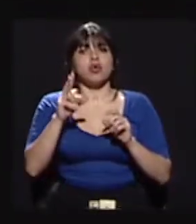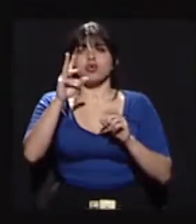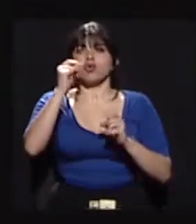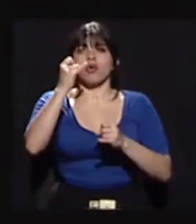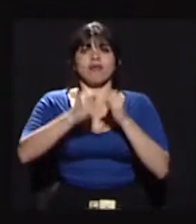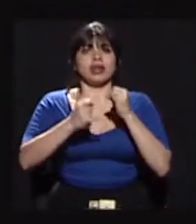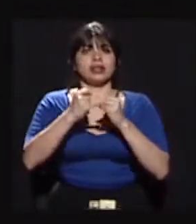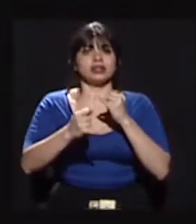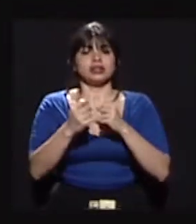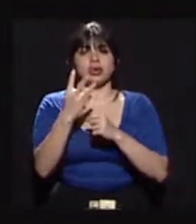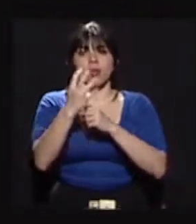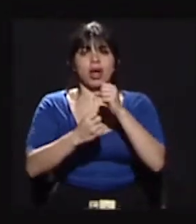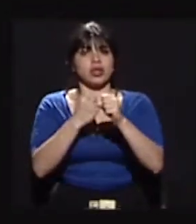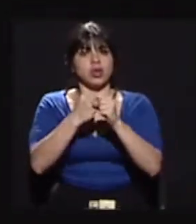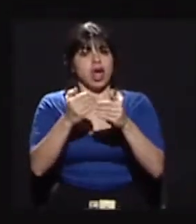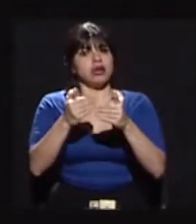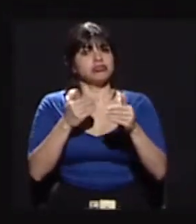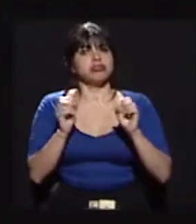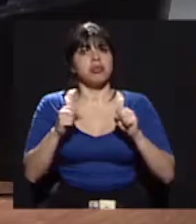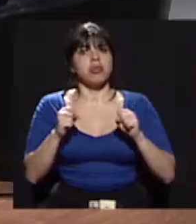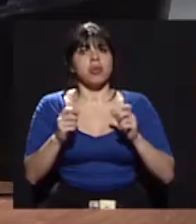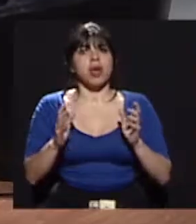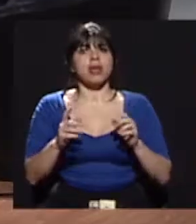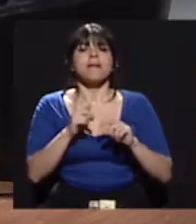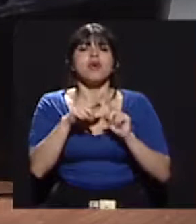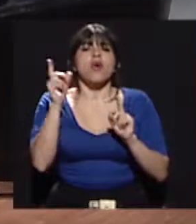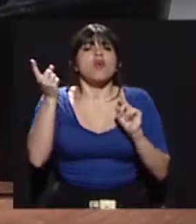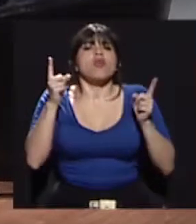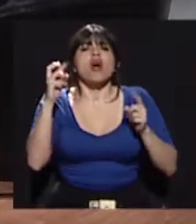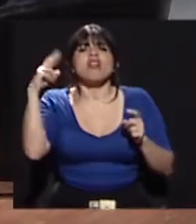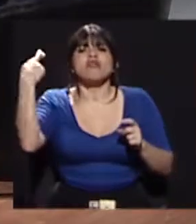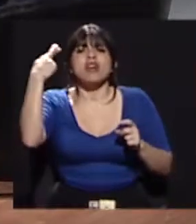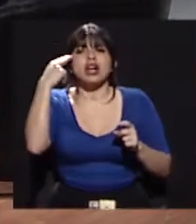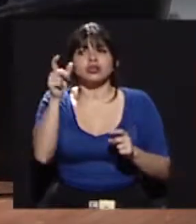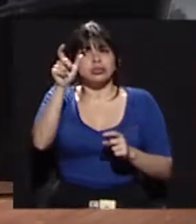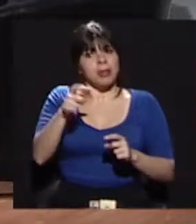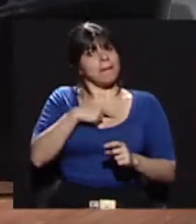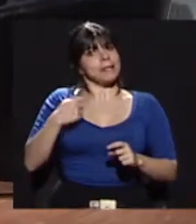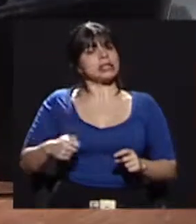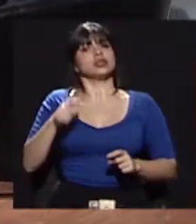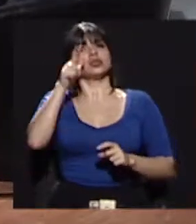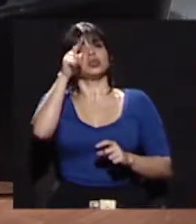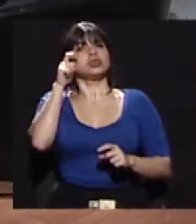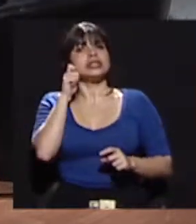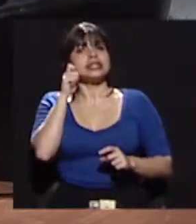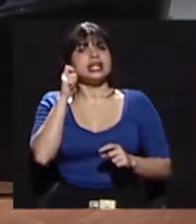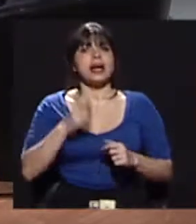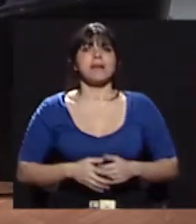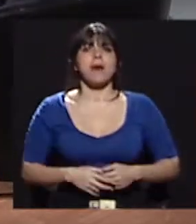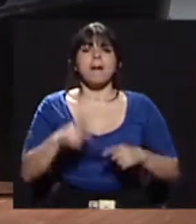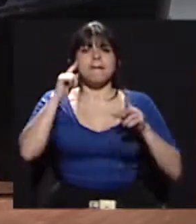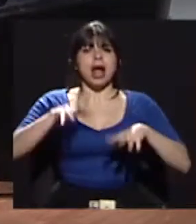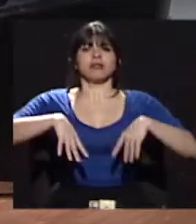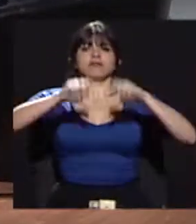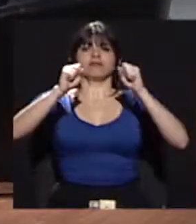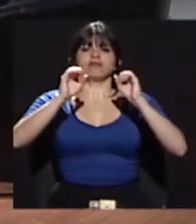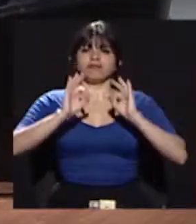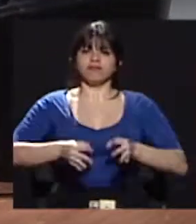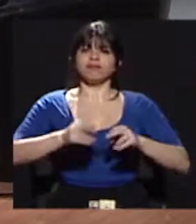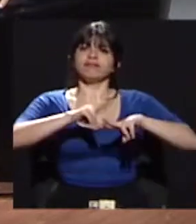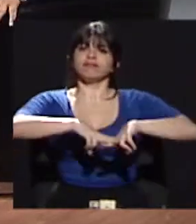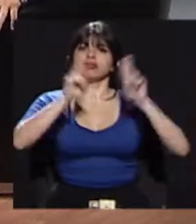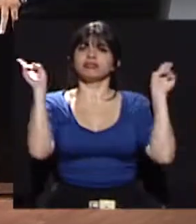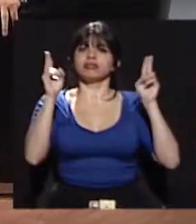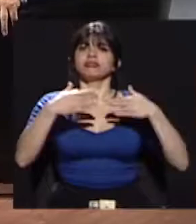cuatrienal cuál fue la motivación del presidente solís para emprender esa ruta y avanzar en